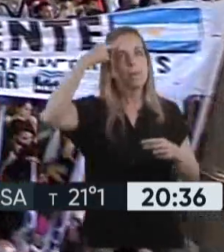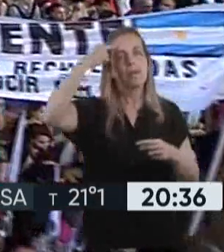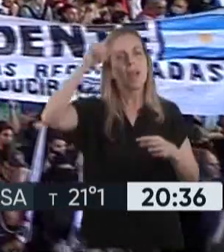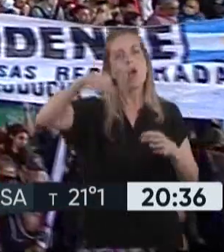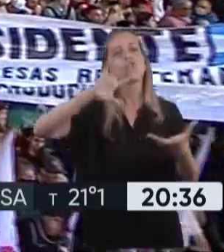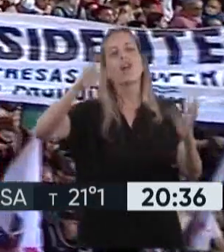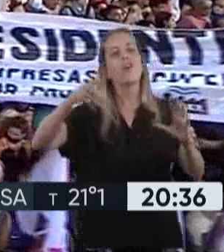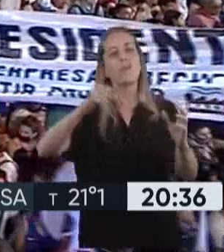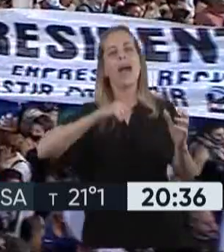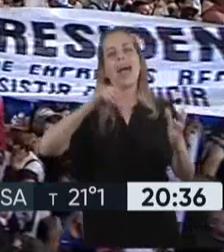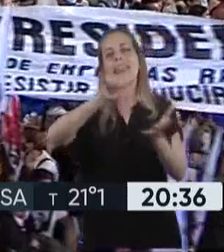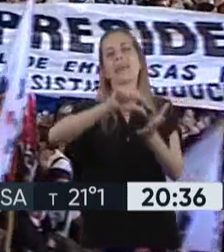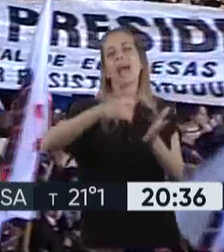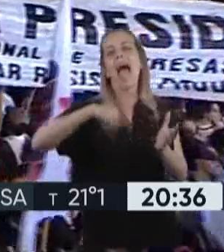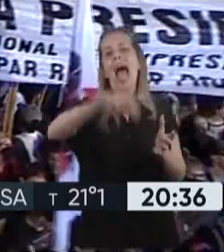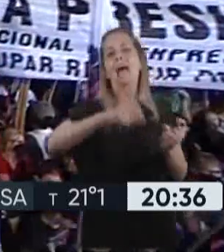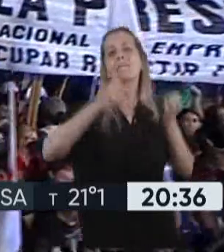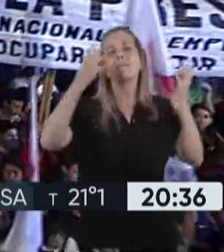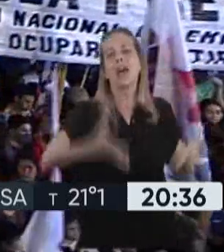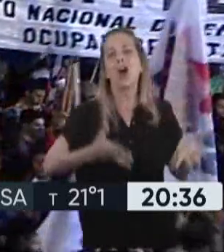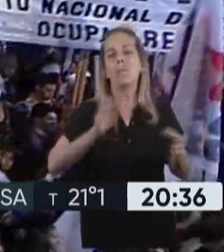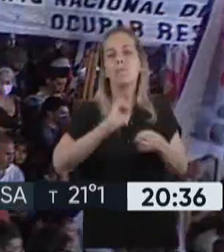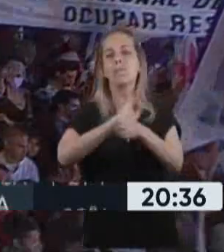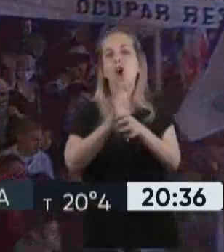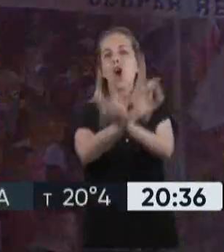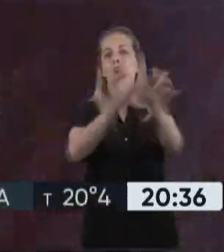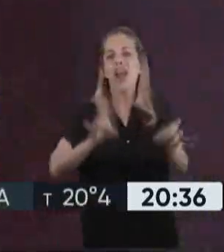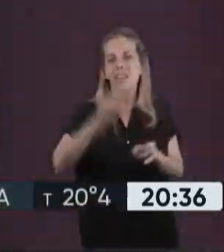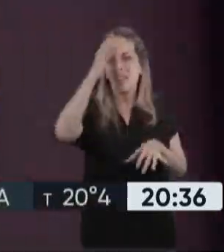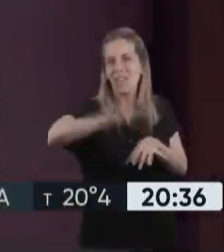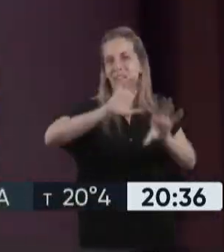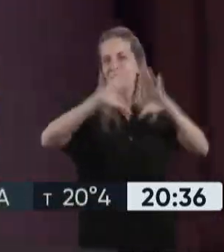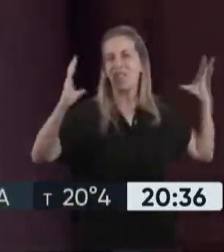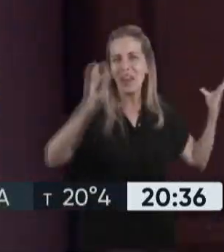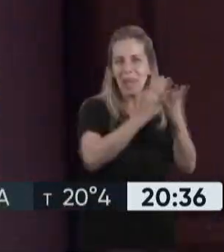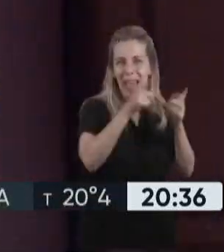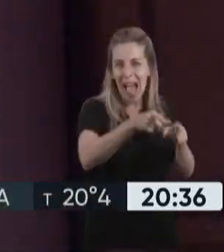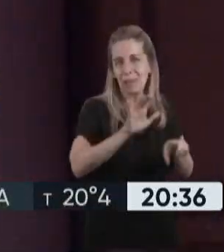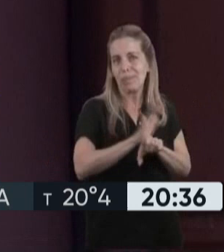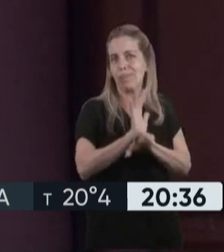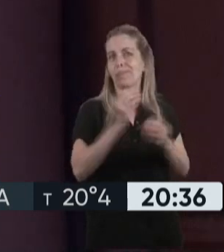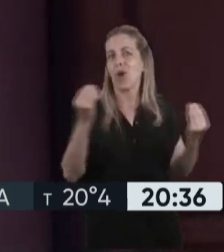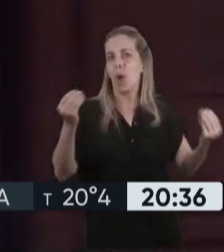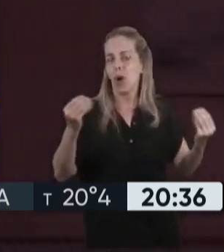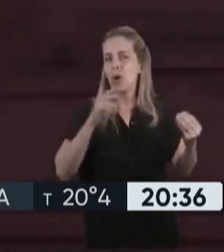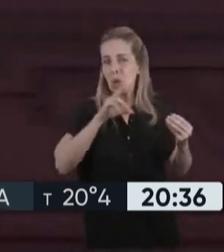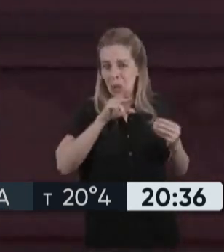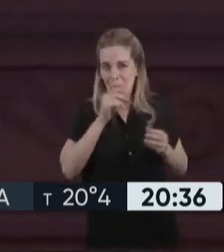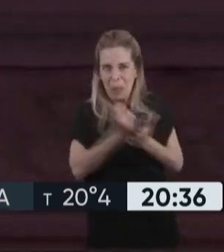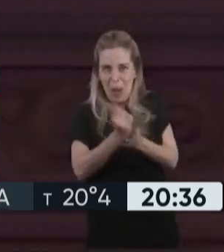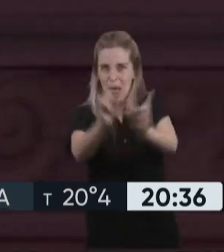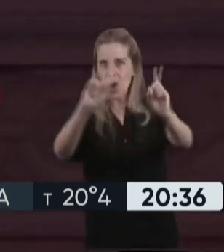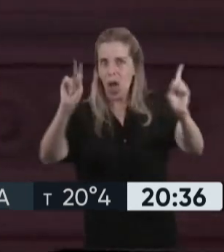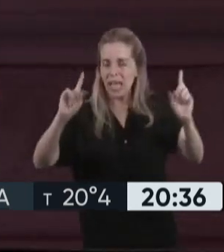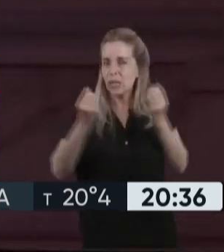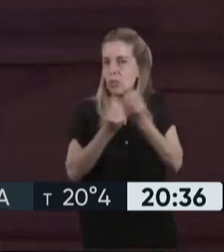país. La pandemia no puede haber significado nada para nosotros. Demasiado dolor,